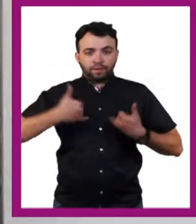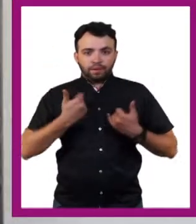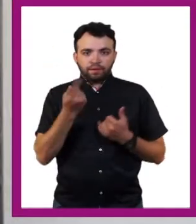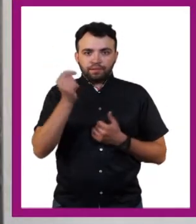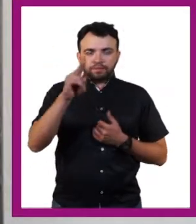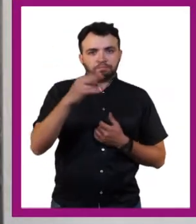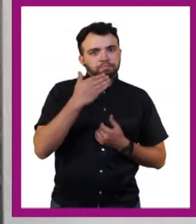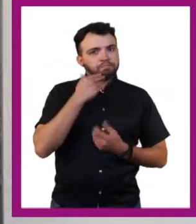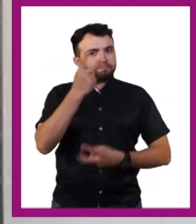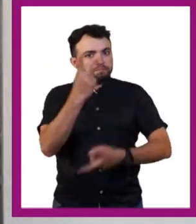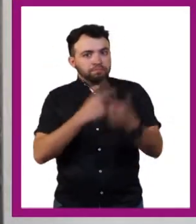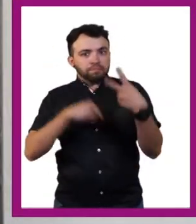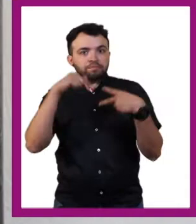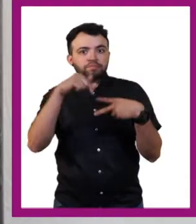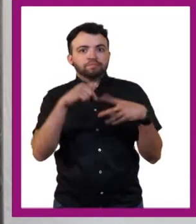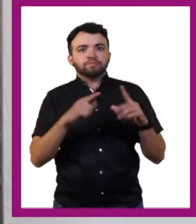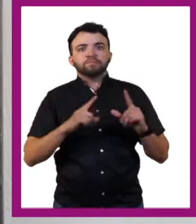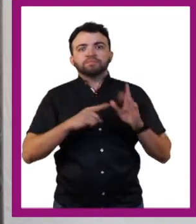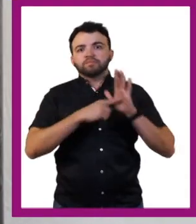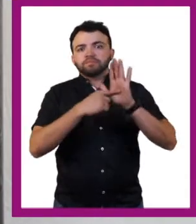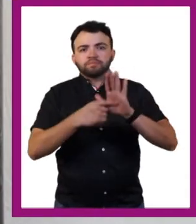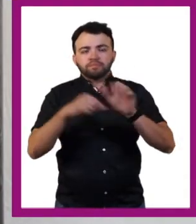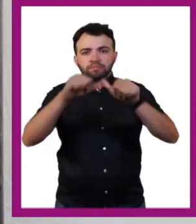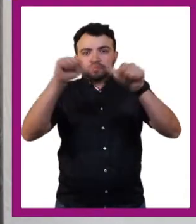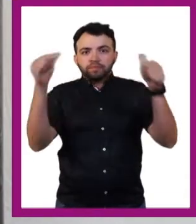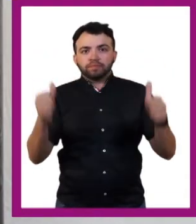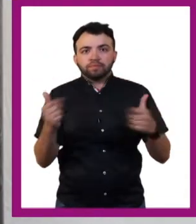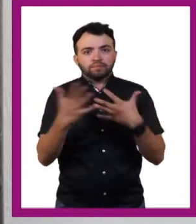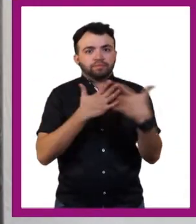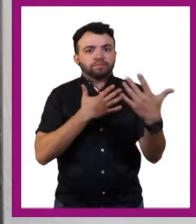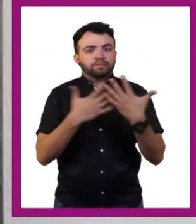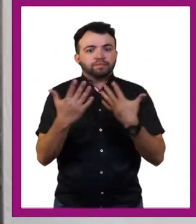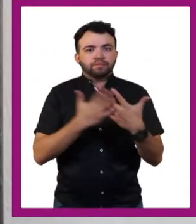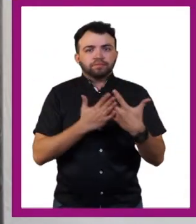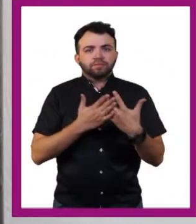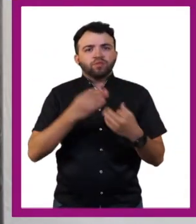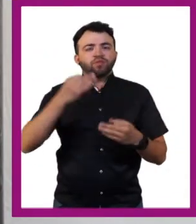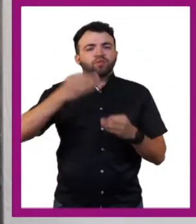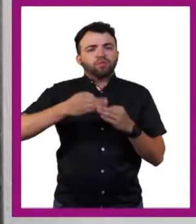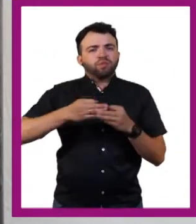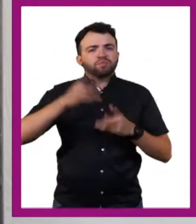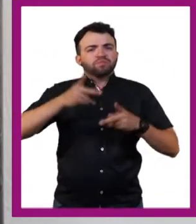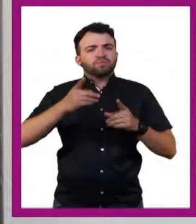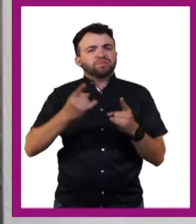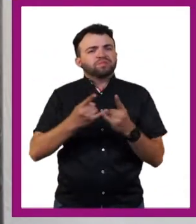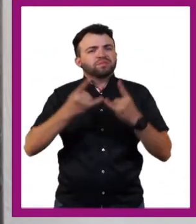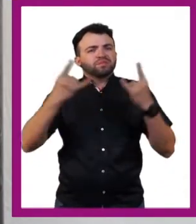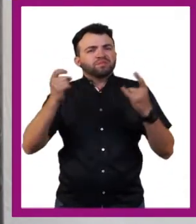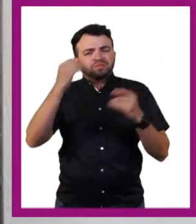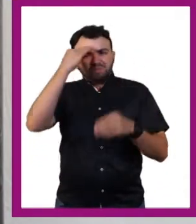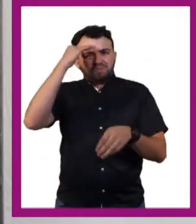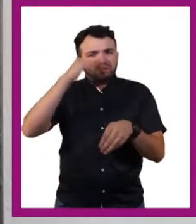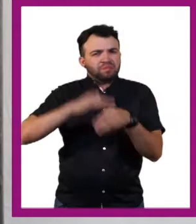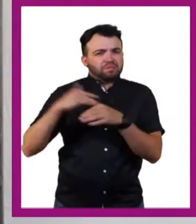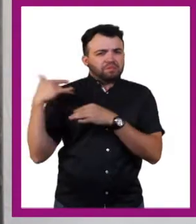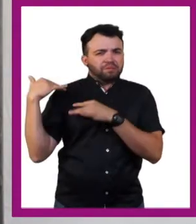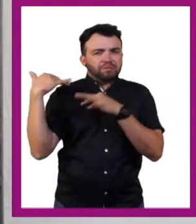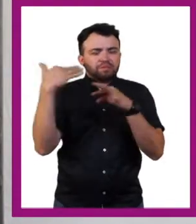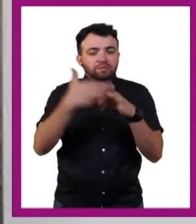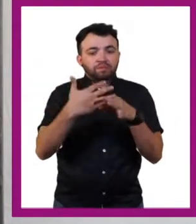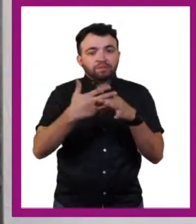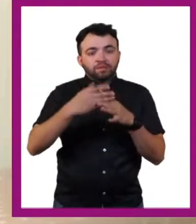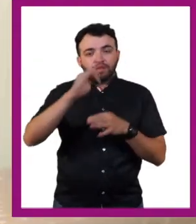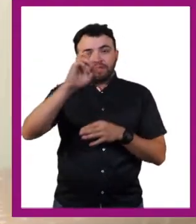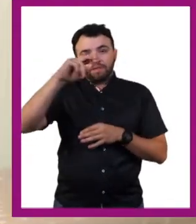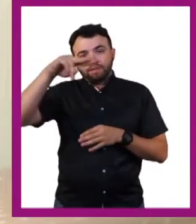jóvenes en TV, bienvenidos a nuestra sección de artes, el arte en tus manos. Hoy hablaremos del eje de los tesoros a la memoria. Los saludamos Fernanda